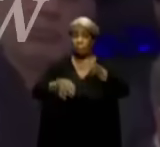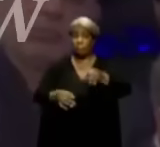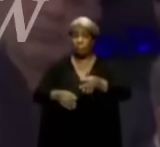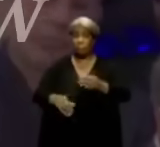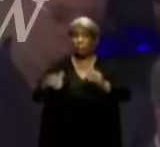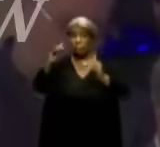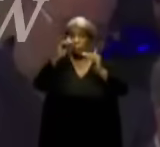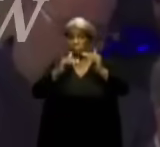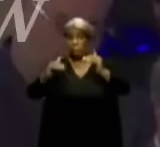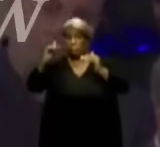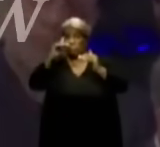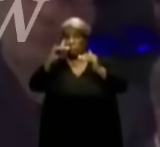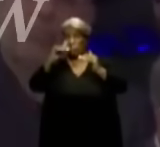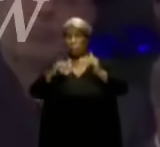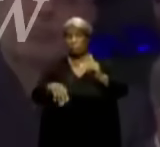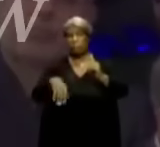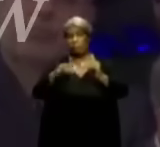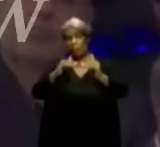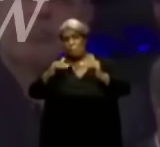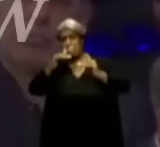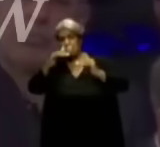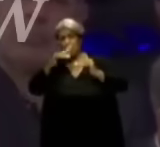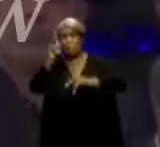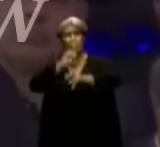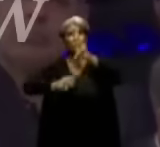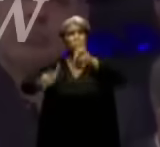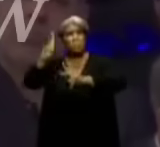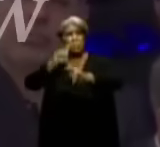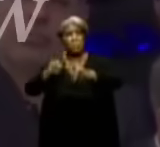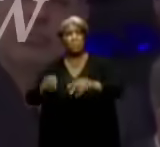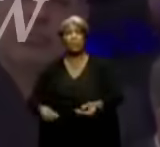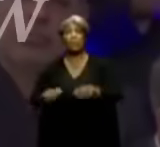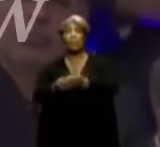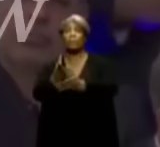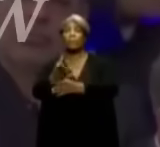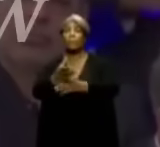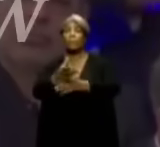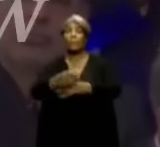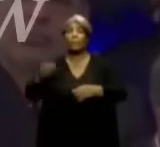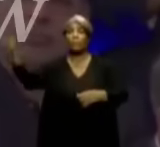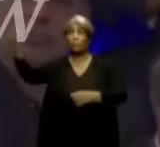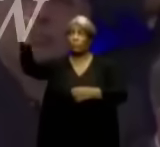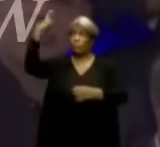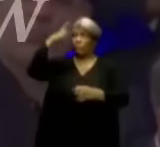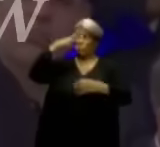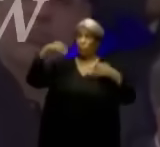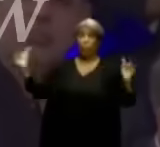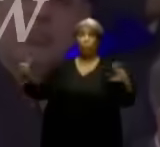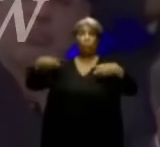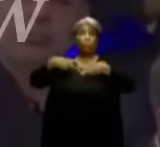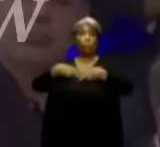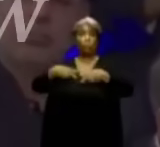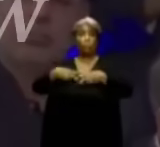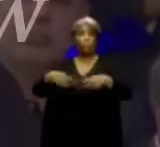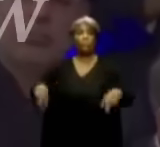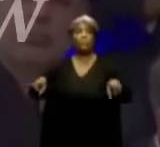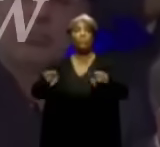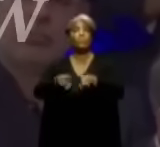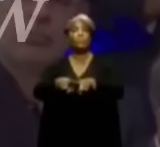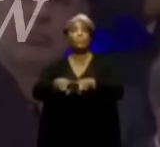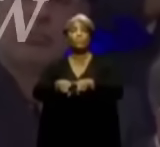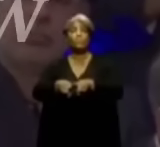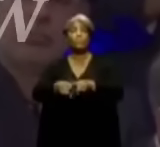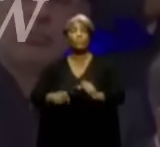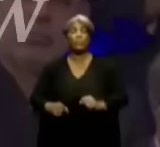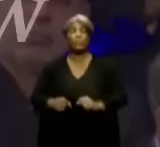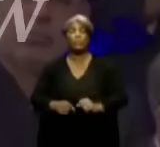40% del incentivo de aquellas personas que invierten en paneles solares. También dice elaborar el plan indicativo de expansión del sistema de generación